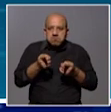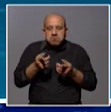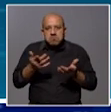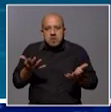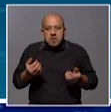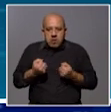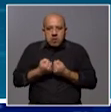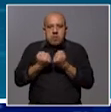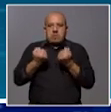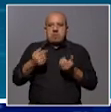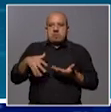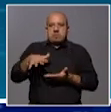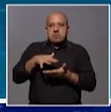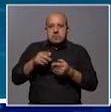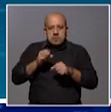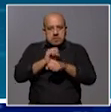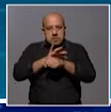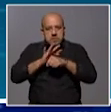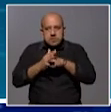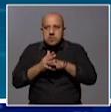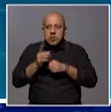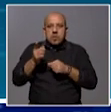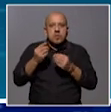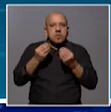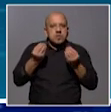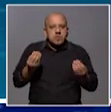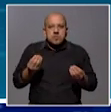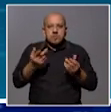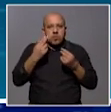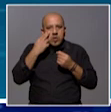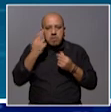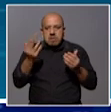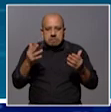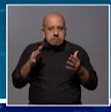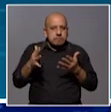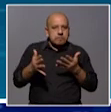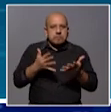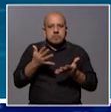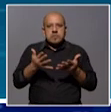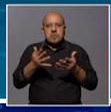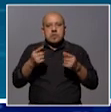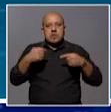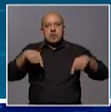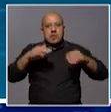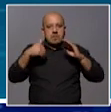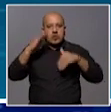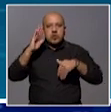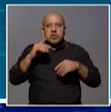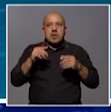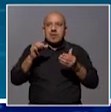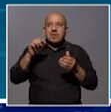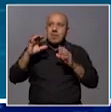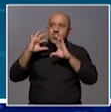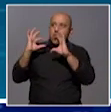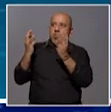como es la llegada de esta de esta pandemia que afectó muy fuertemente a la mayoría de los países del mundo